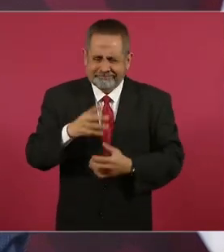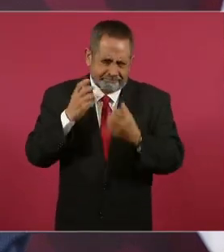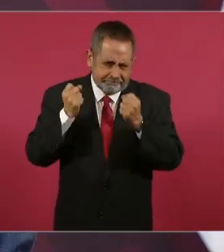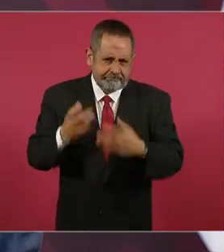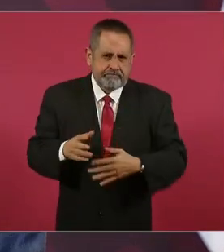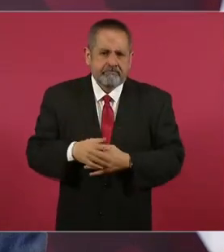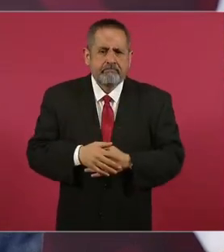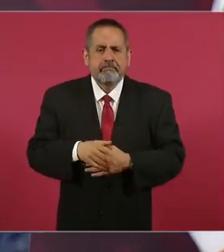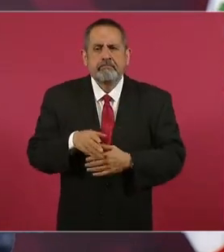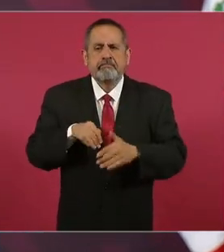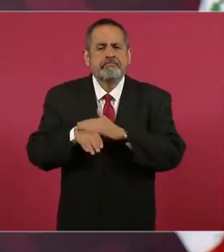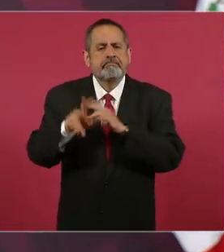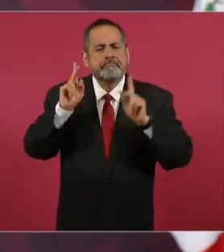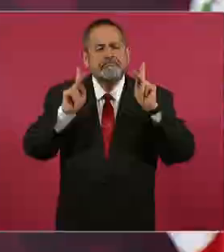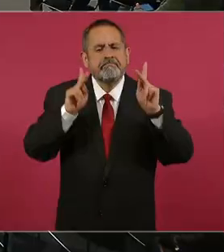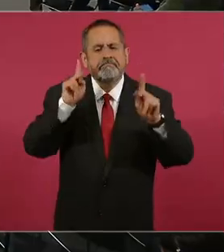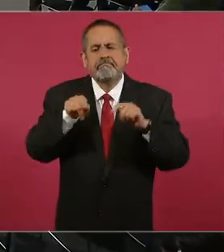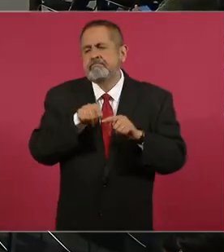tiene para